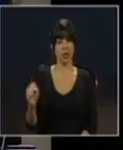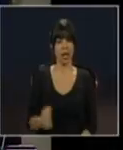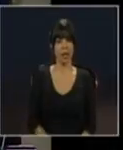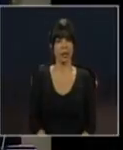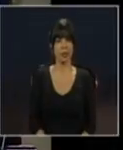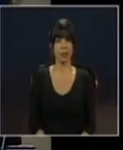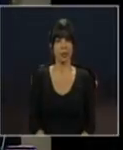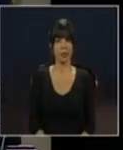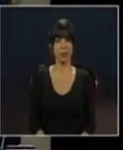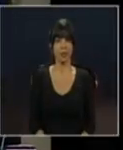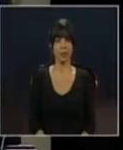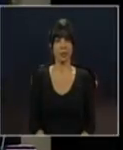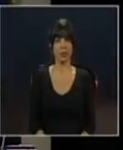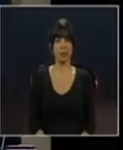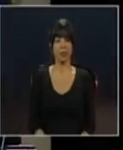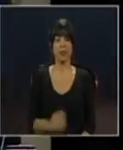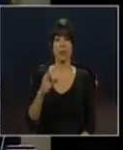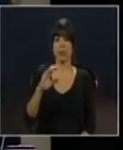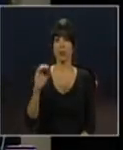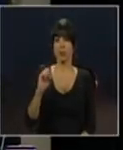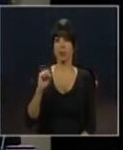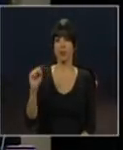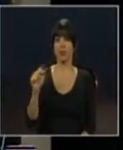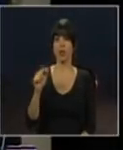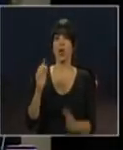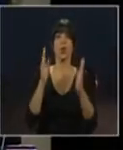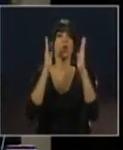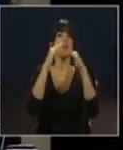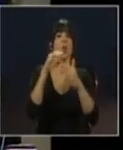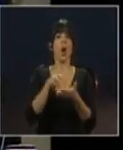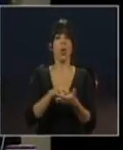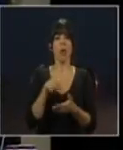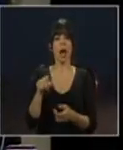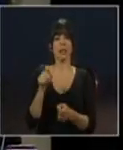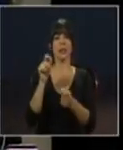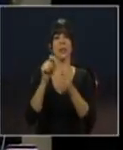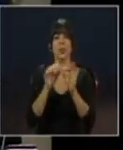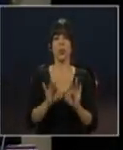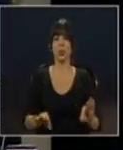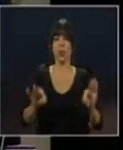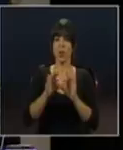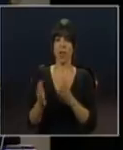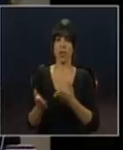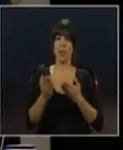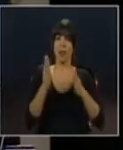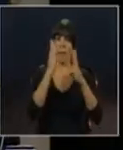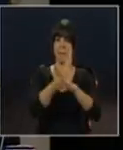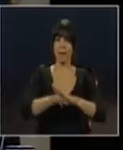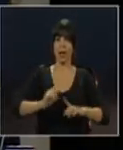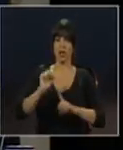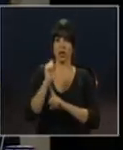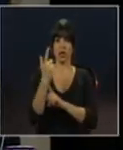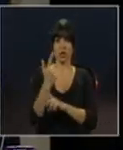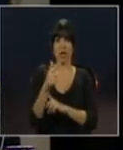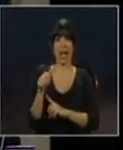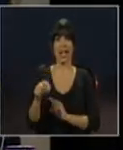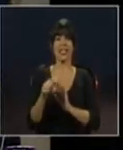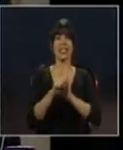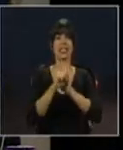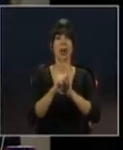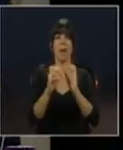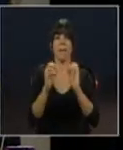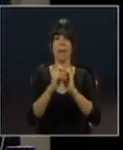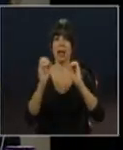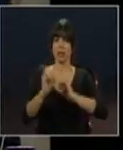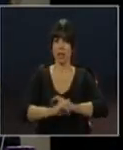Seguro Social. La Caja es sin duda la piedra angular de nuestra paz social. Constituye el símbolo más